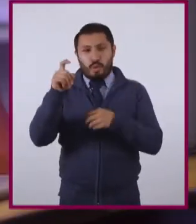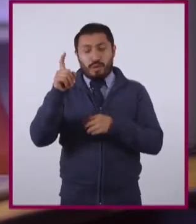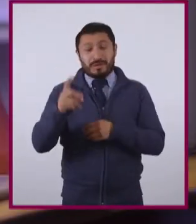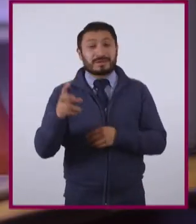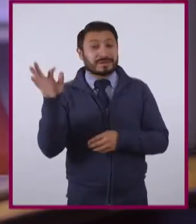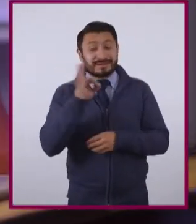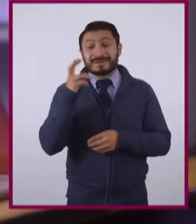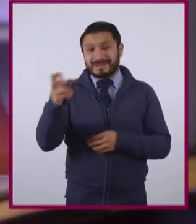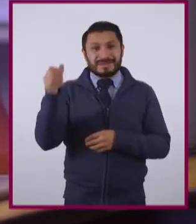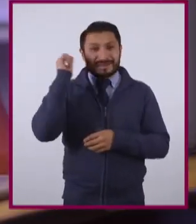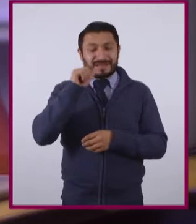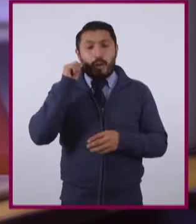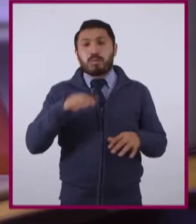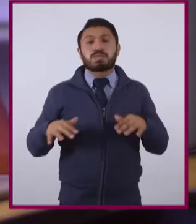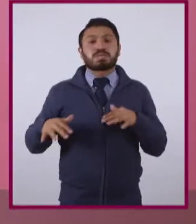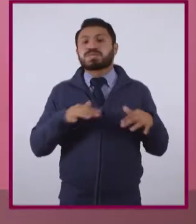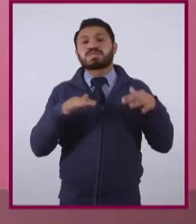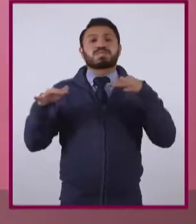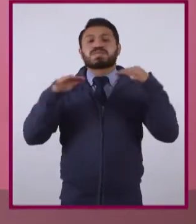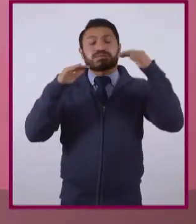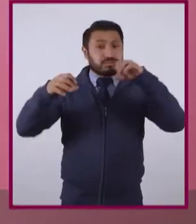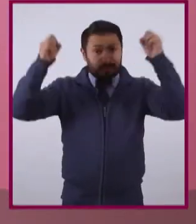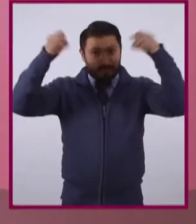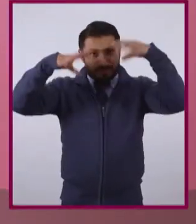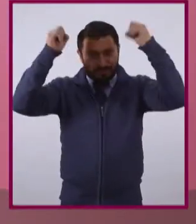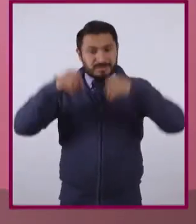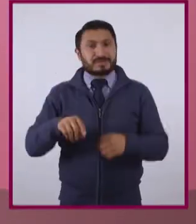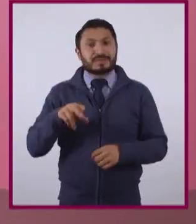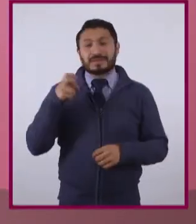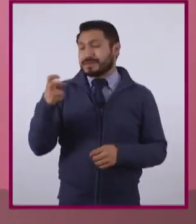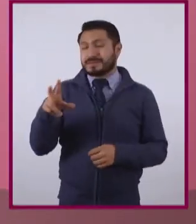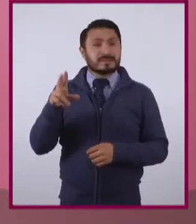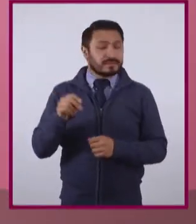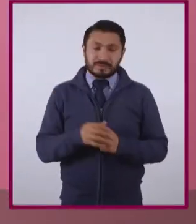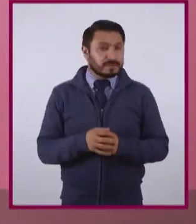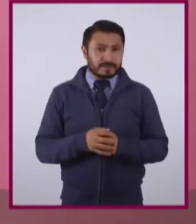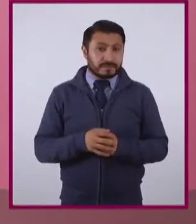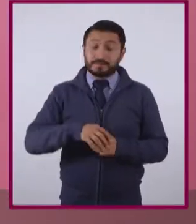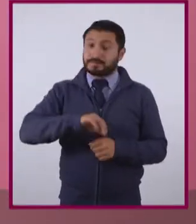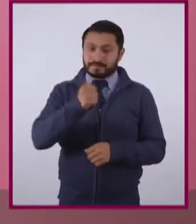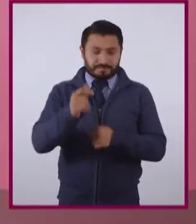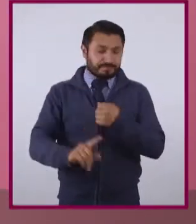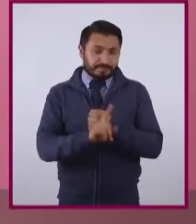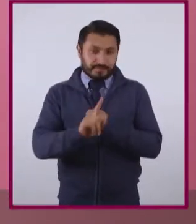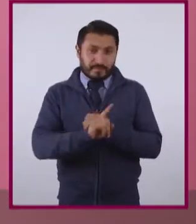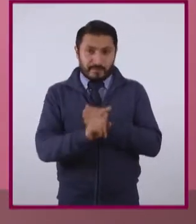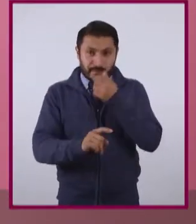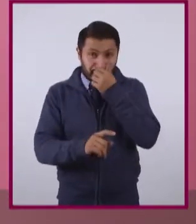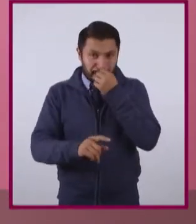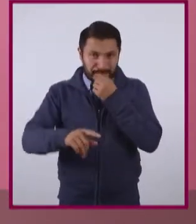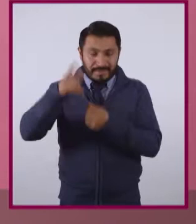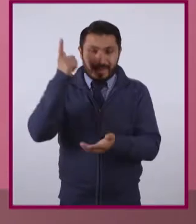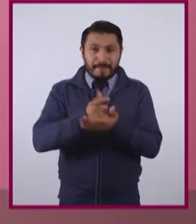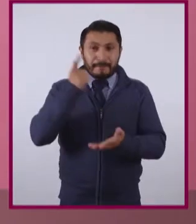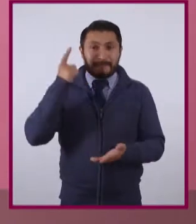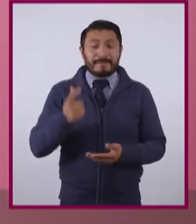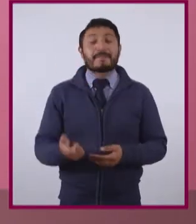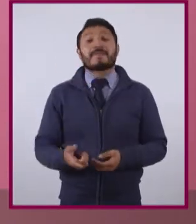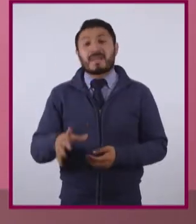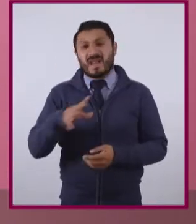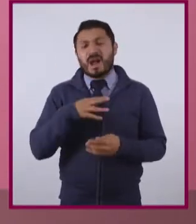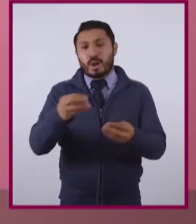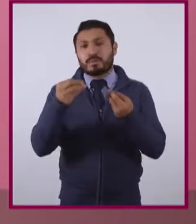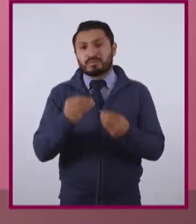por eso siempre se inunda cuando llueve. No es esa la razón, Shadani. Son otros los problemas. Uno muy grave es que al existir